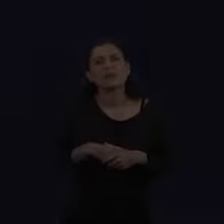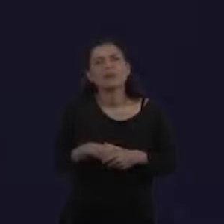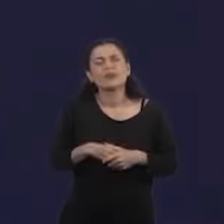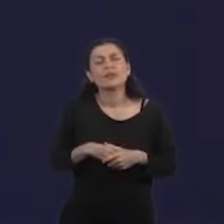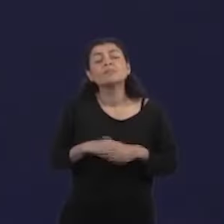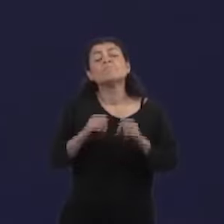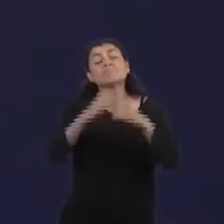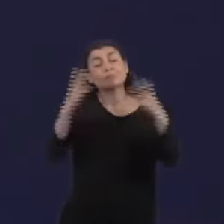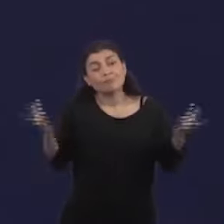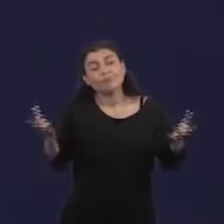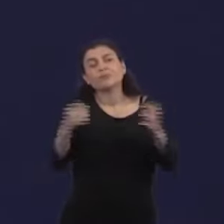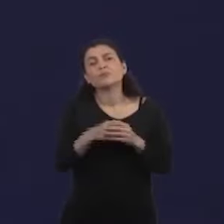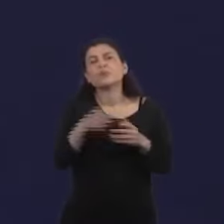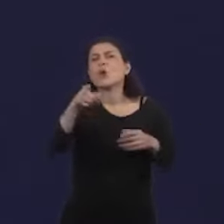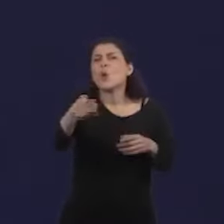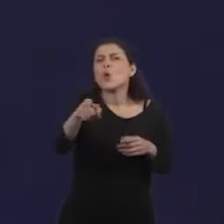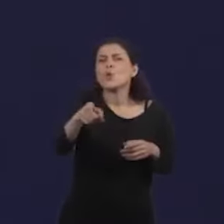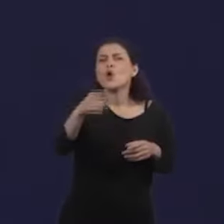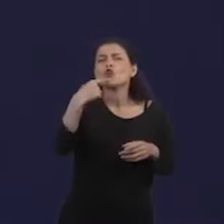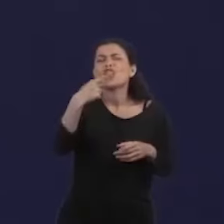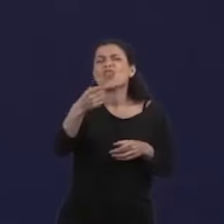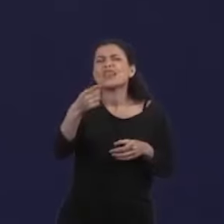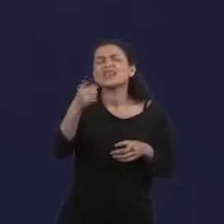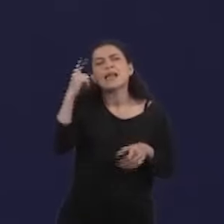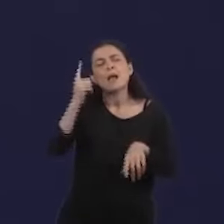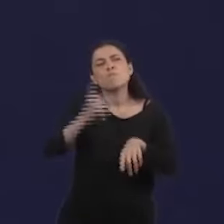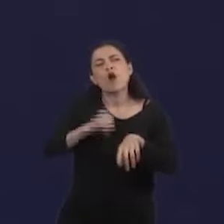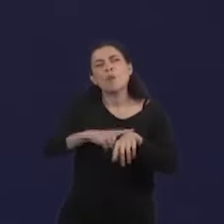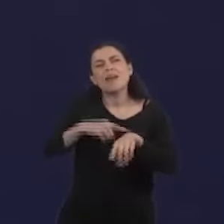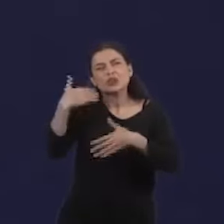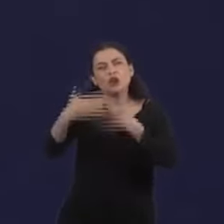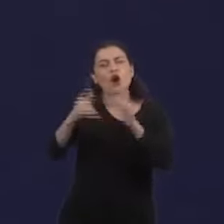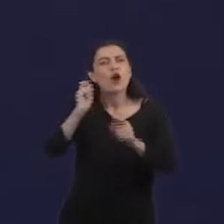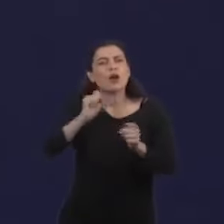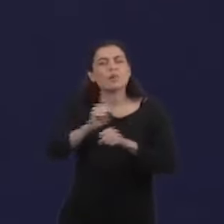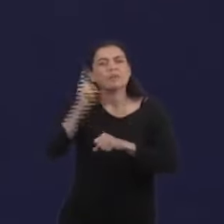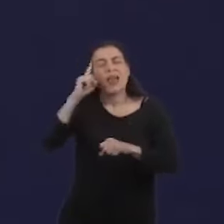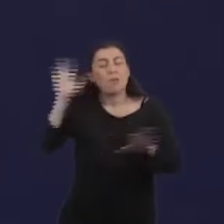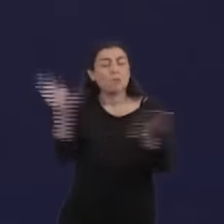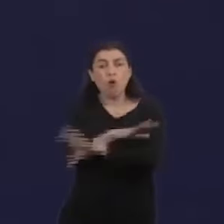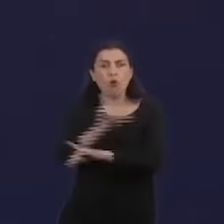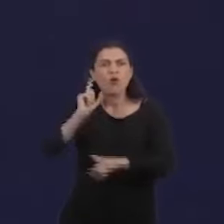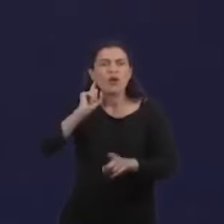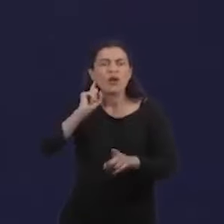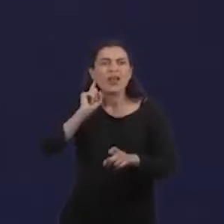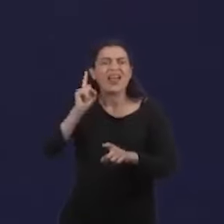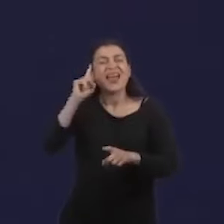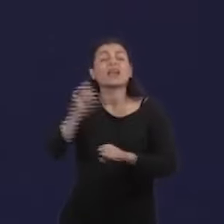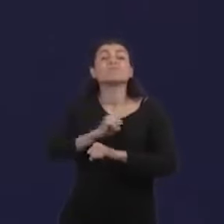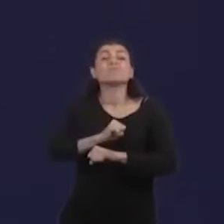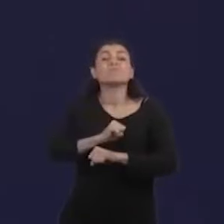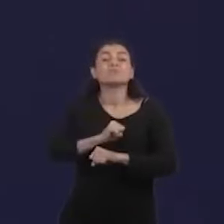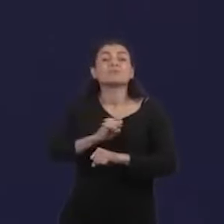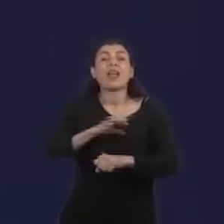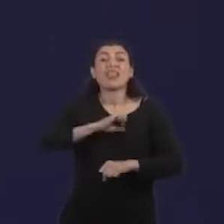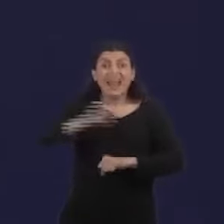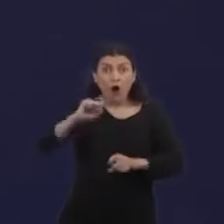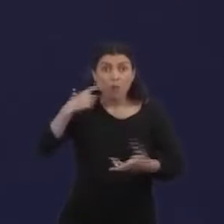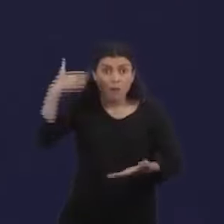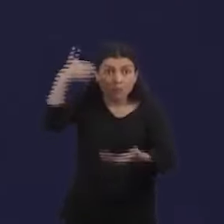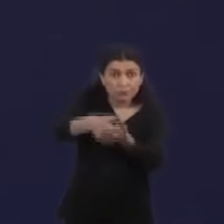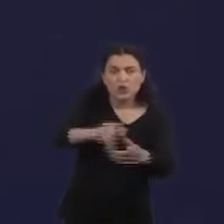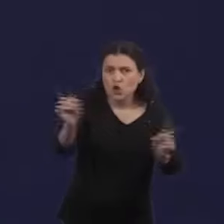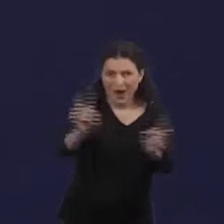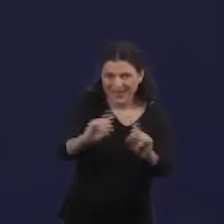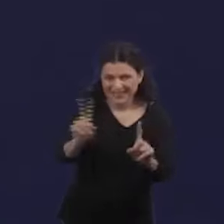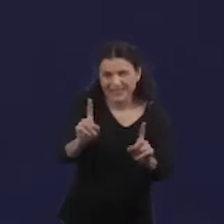ellas Claro porque bueno vos tenés un proceso de maduración para las inversiones tal vez el el ejemplo burdo que te ponía recién no tal vez el zapatero